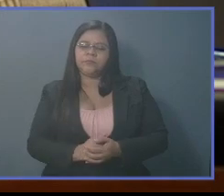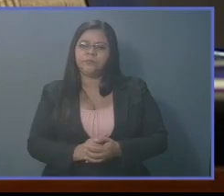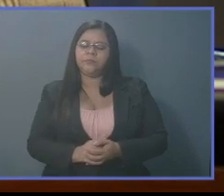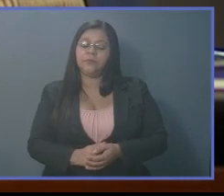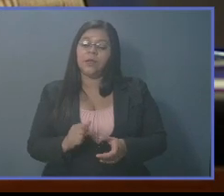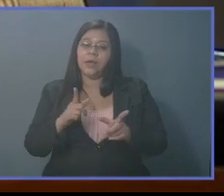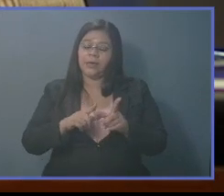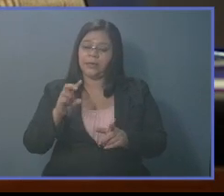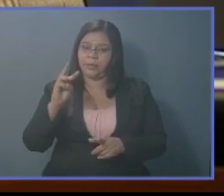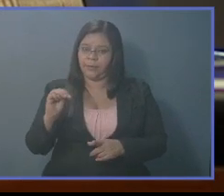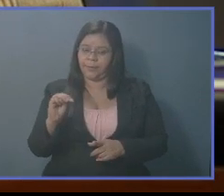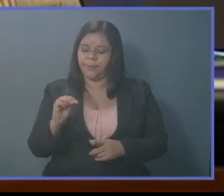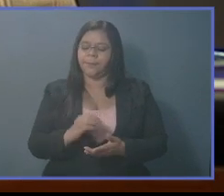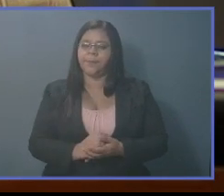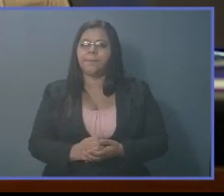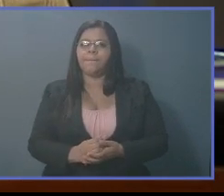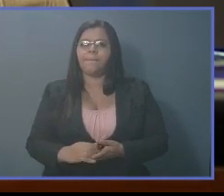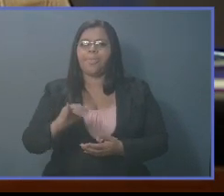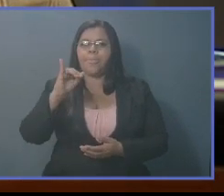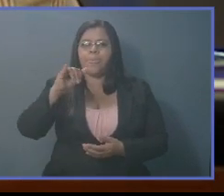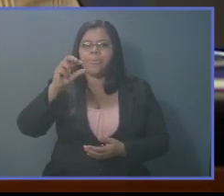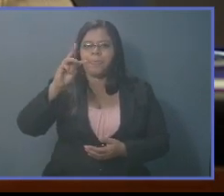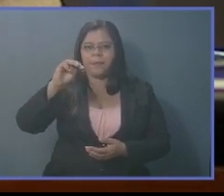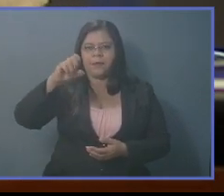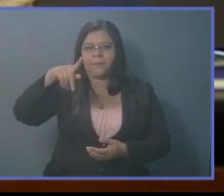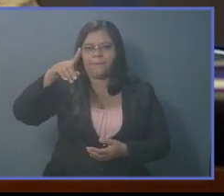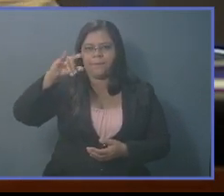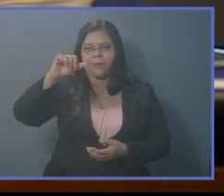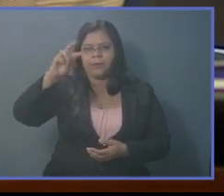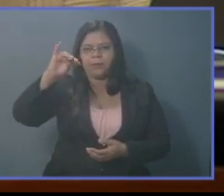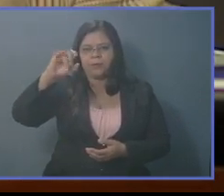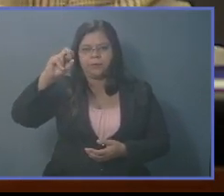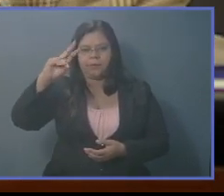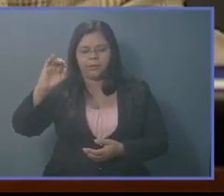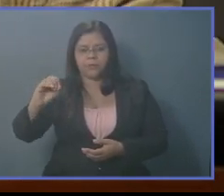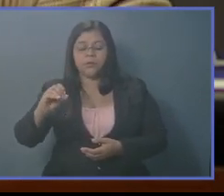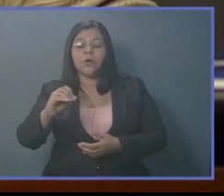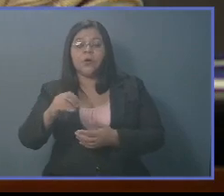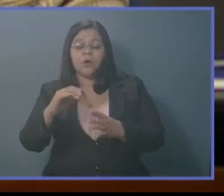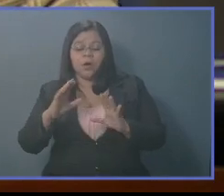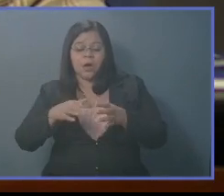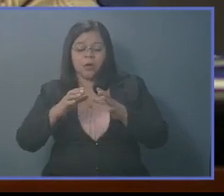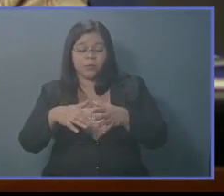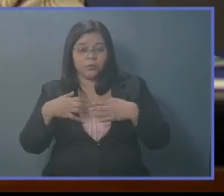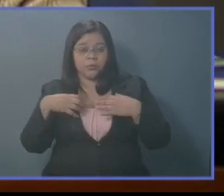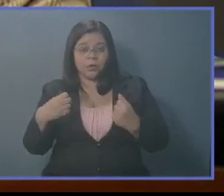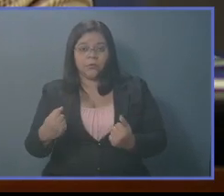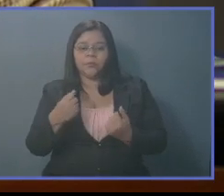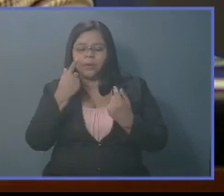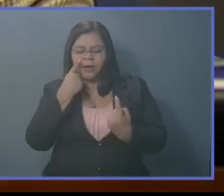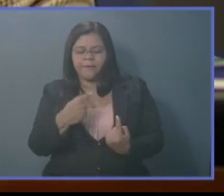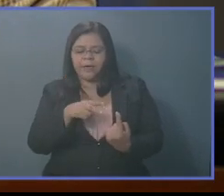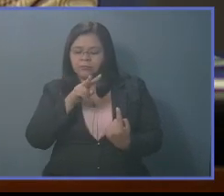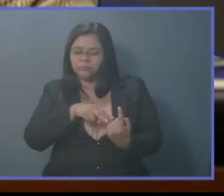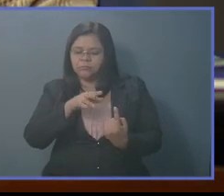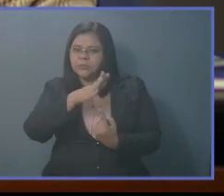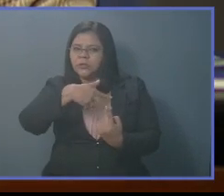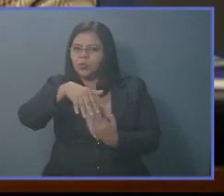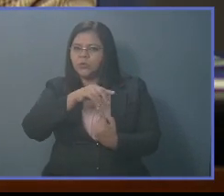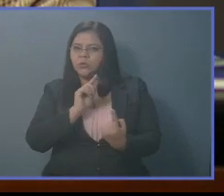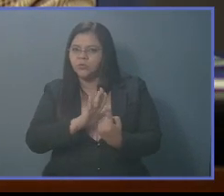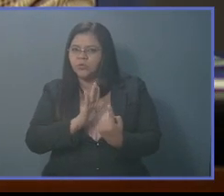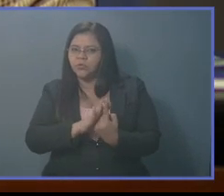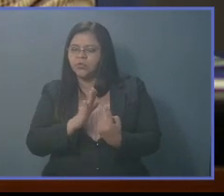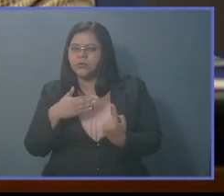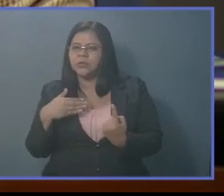M. Seguimiento, es la estrategia que utiliza el personal de salud para conocer diariamente el estado de salud de personas expuestas.